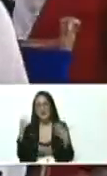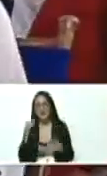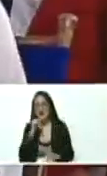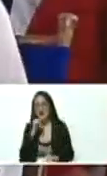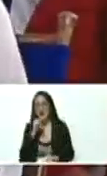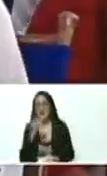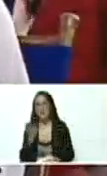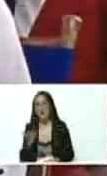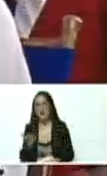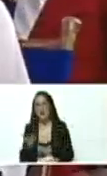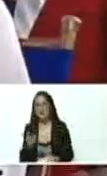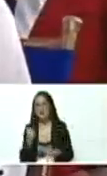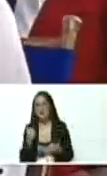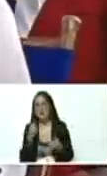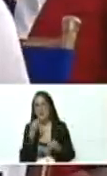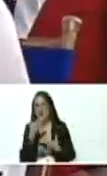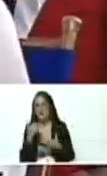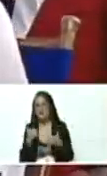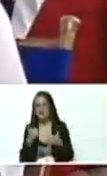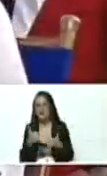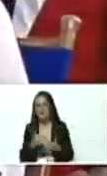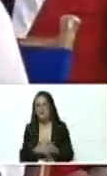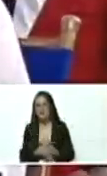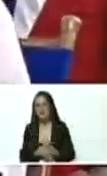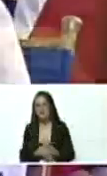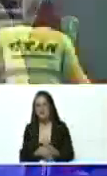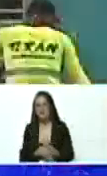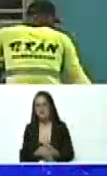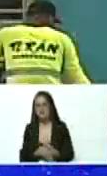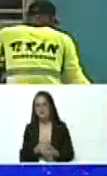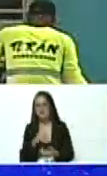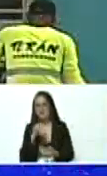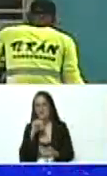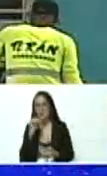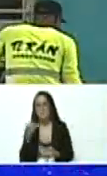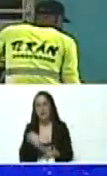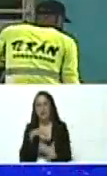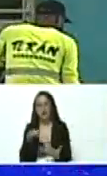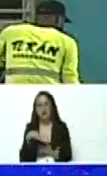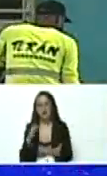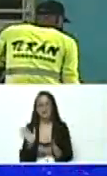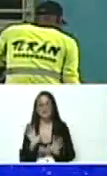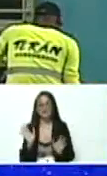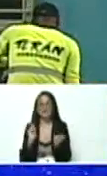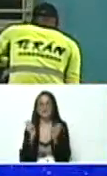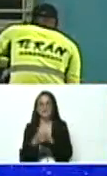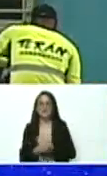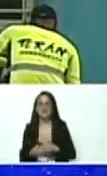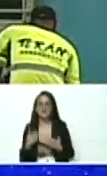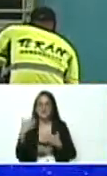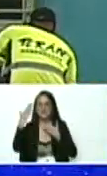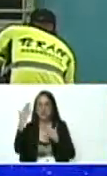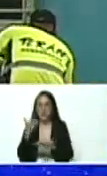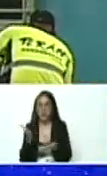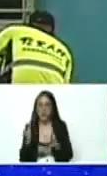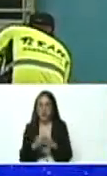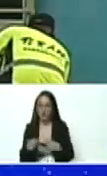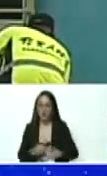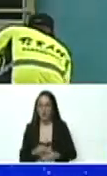salada siempre es bueno, ¿eh? Le libera las malas energías a uno y lo pone a valer. Bueno, mis saludos a todos